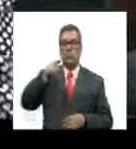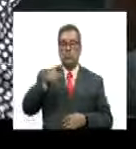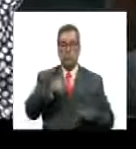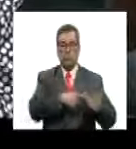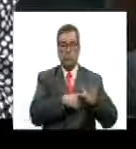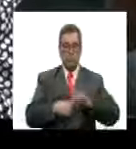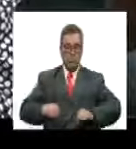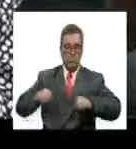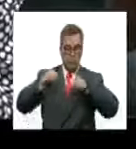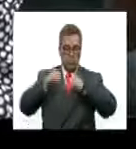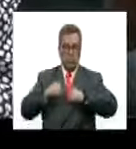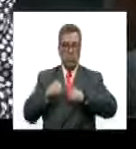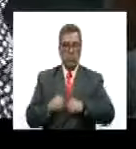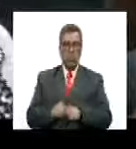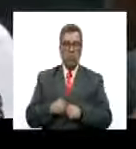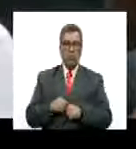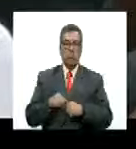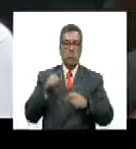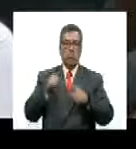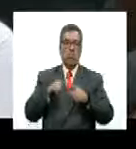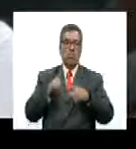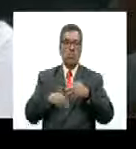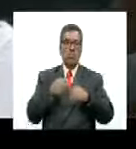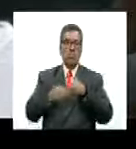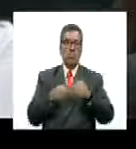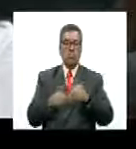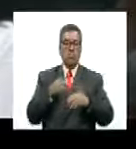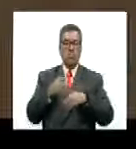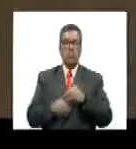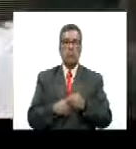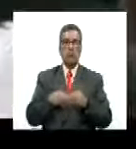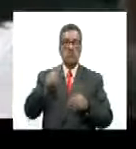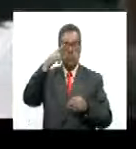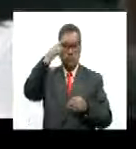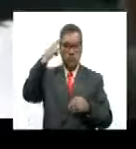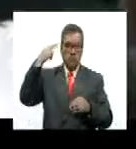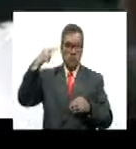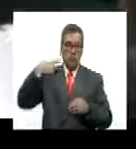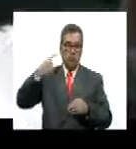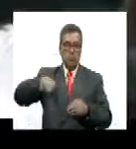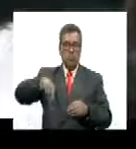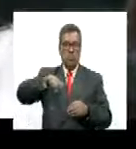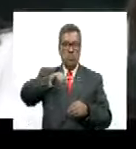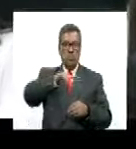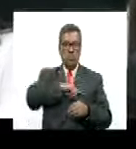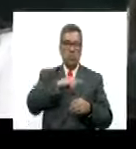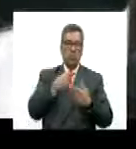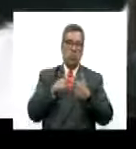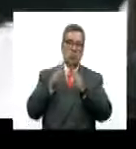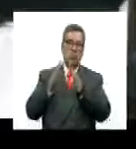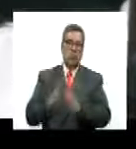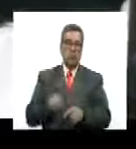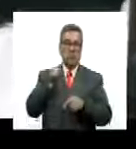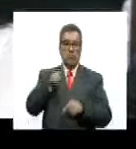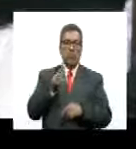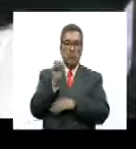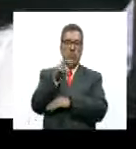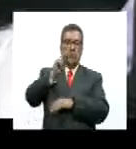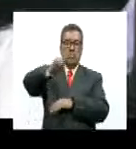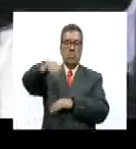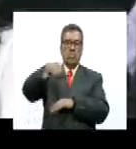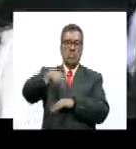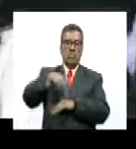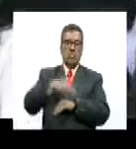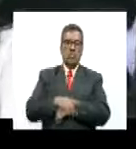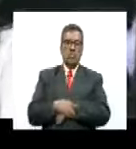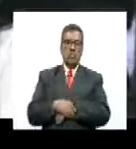propósito firme e irrevocable de hacer honor a nuestros libertadores. Desde esta Asamblea